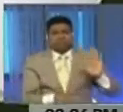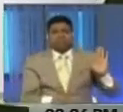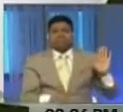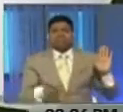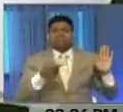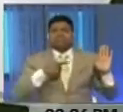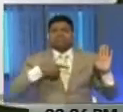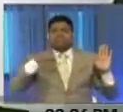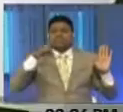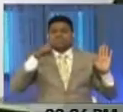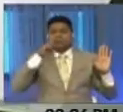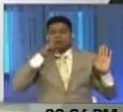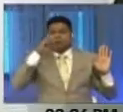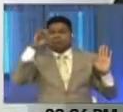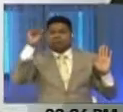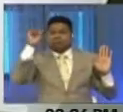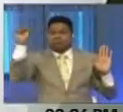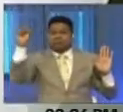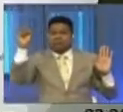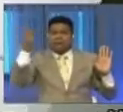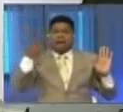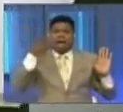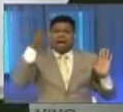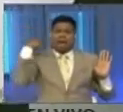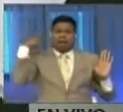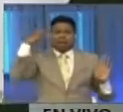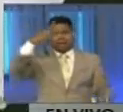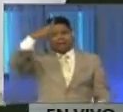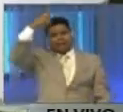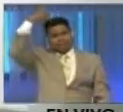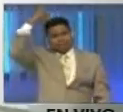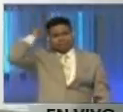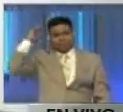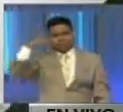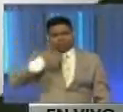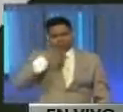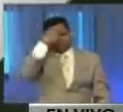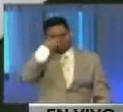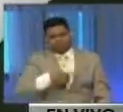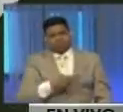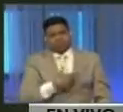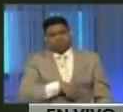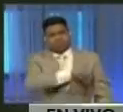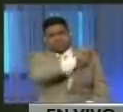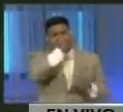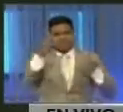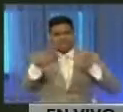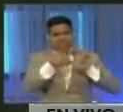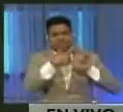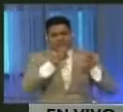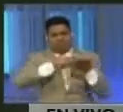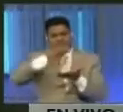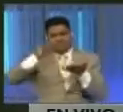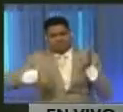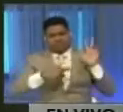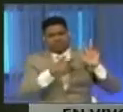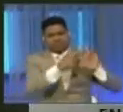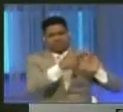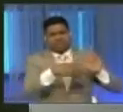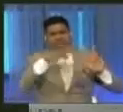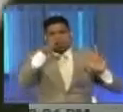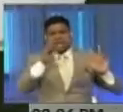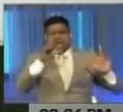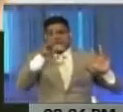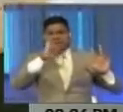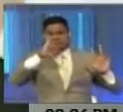Nicolás Maduro Moros, canciller de la República. ¿Mm? Tercera firma, Elías